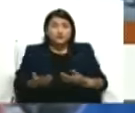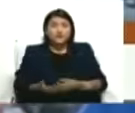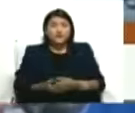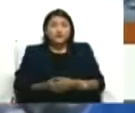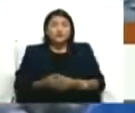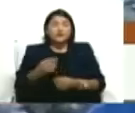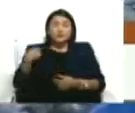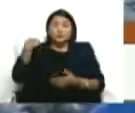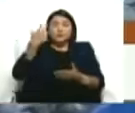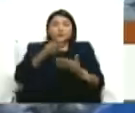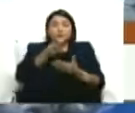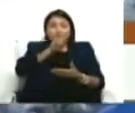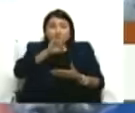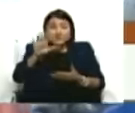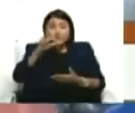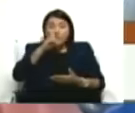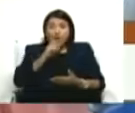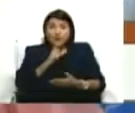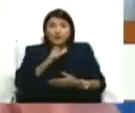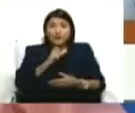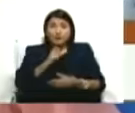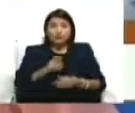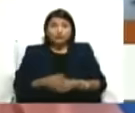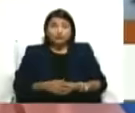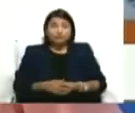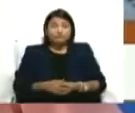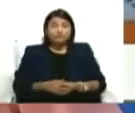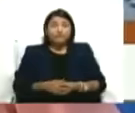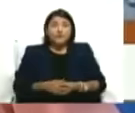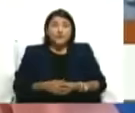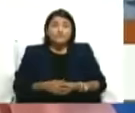estos 25 años han arrojado un saldo